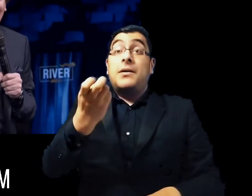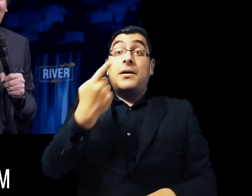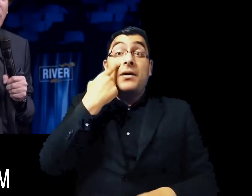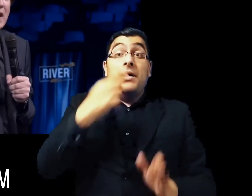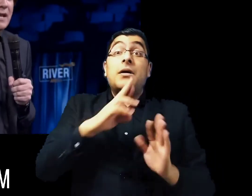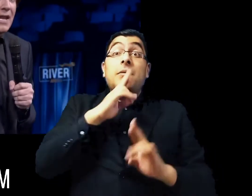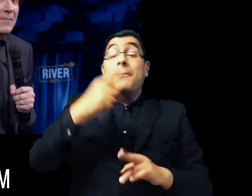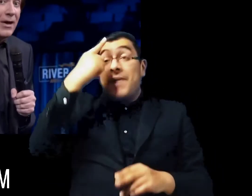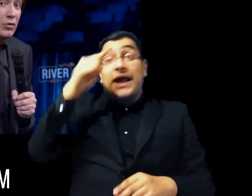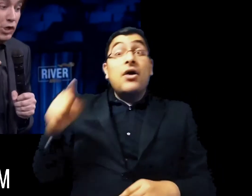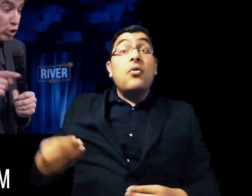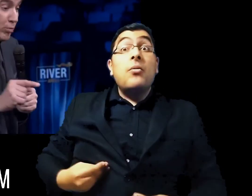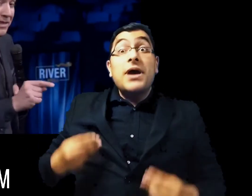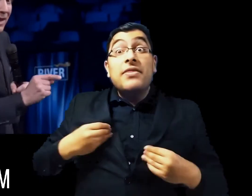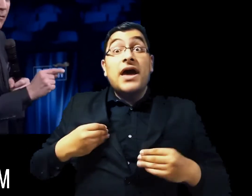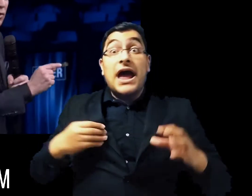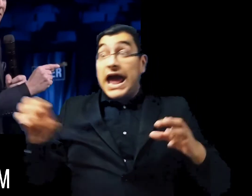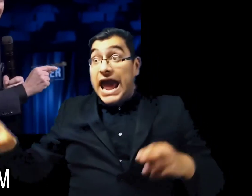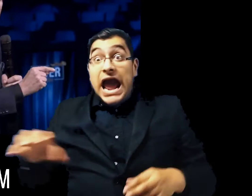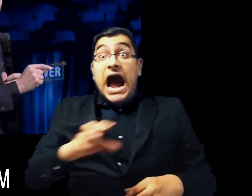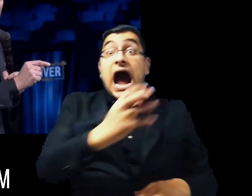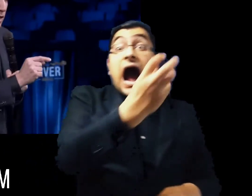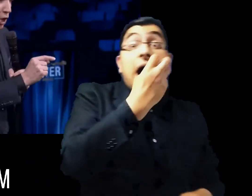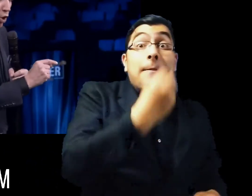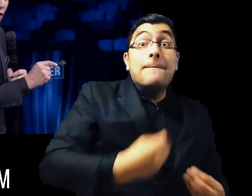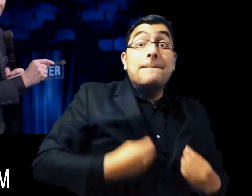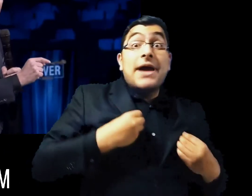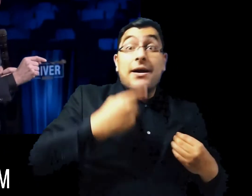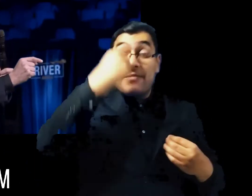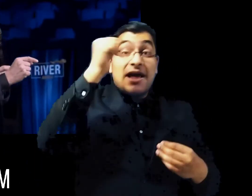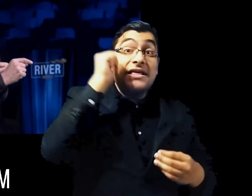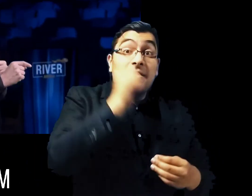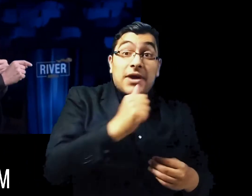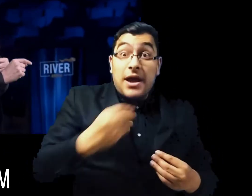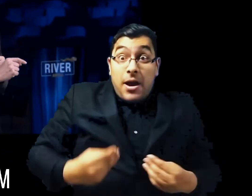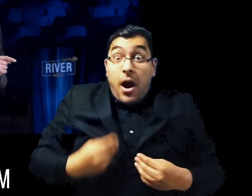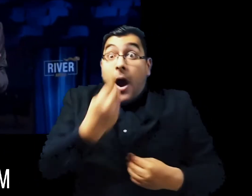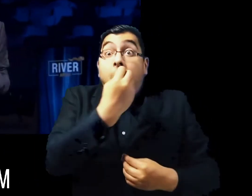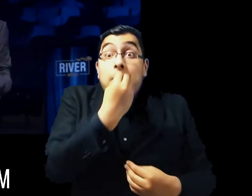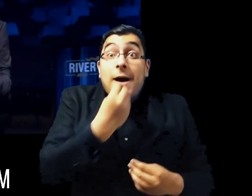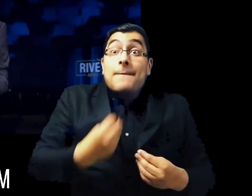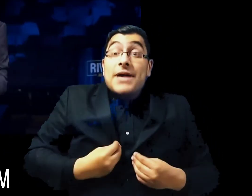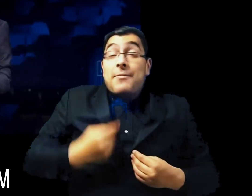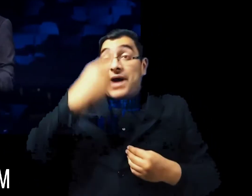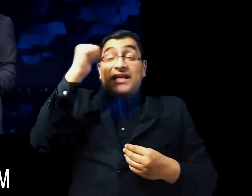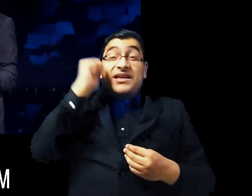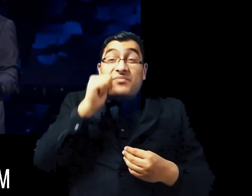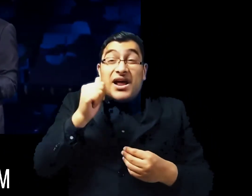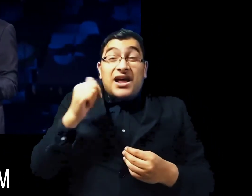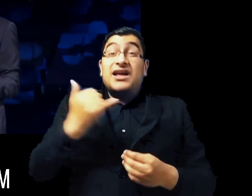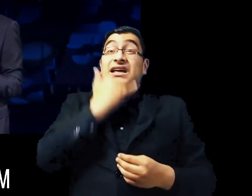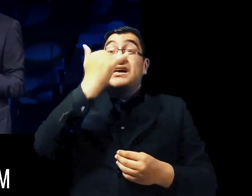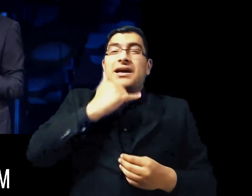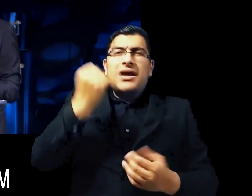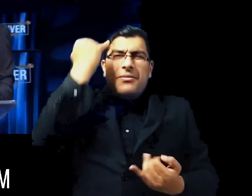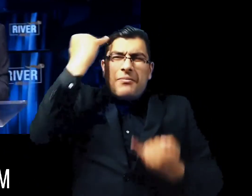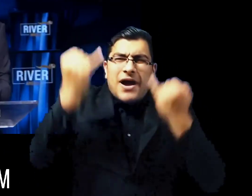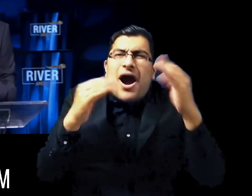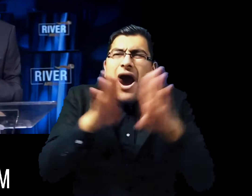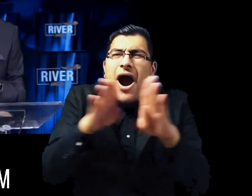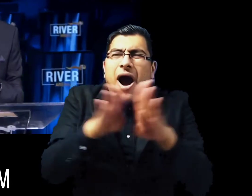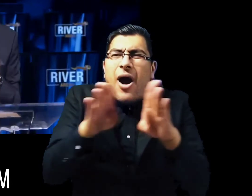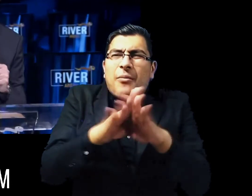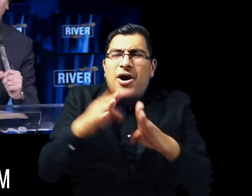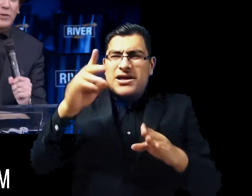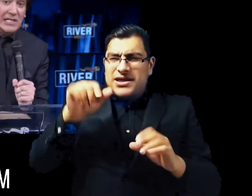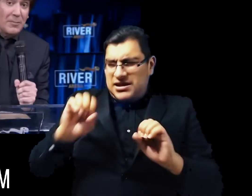dice, para que no alargue la mano y tome del árbol de la vida y coma y viva para siempre. ¿Te puedes imaginar qué habría pasado si